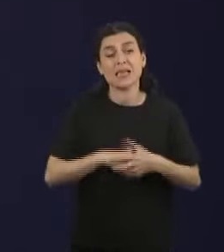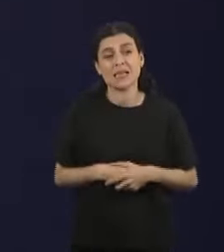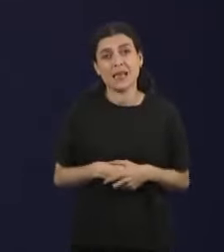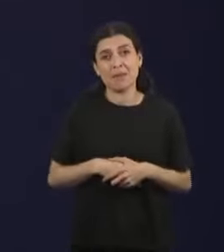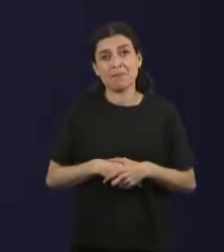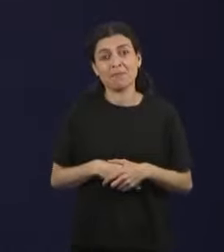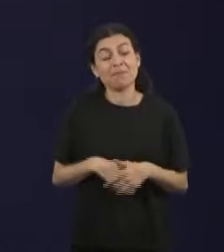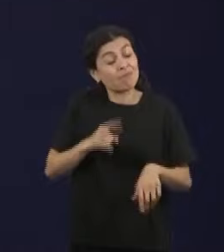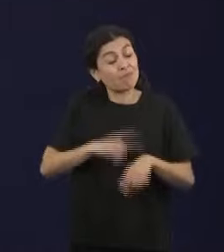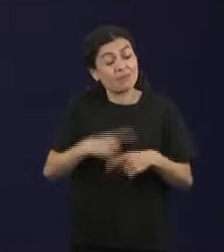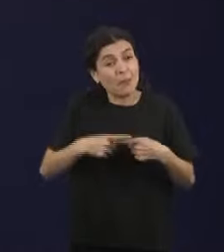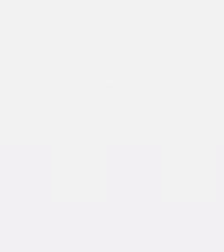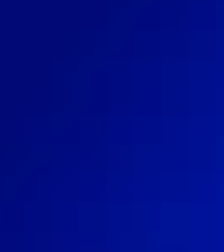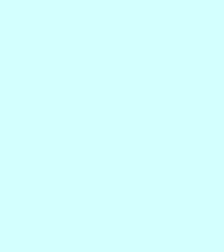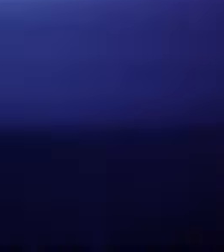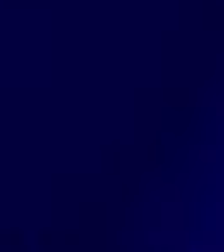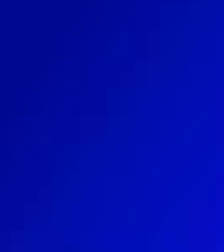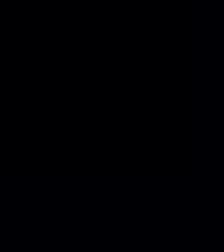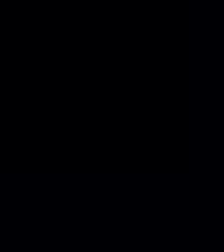que esto es largo